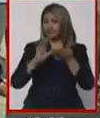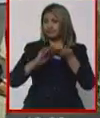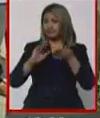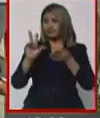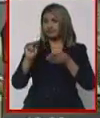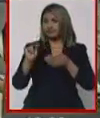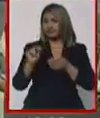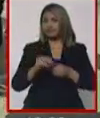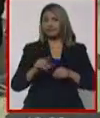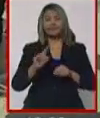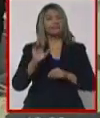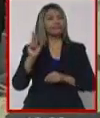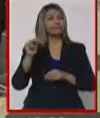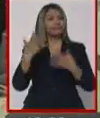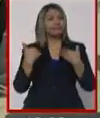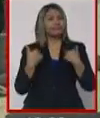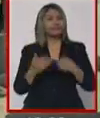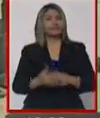No tienen el permiso.